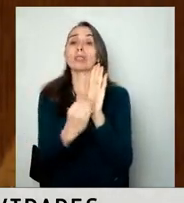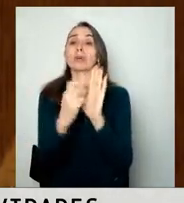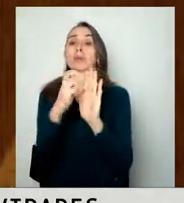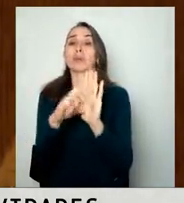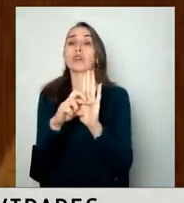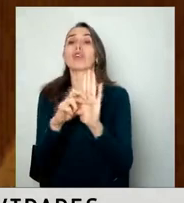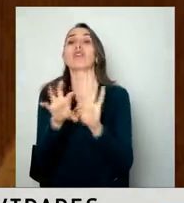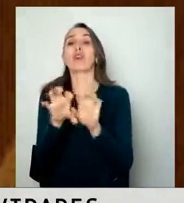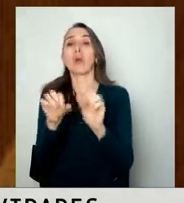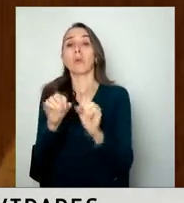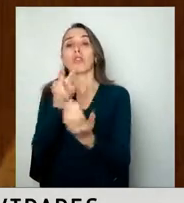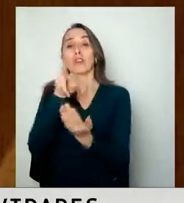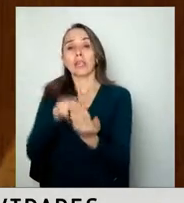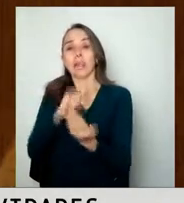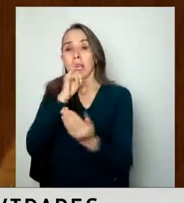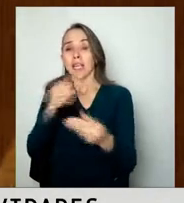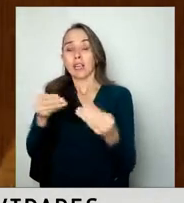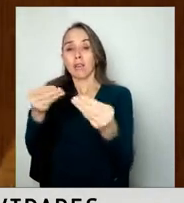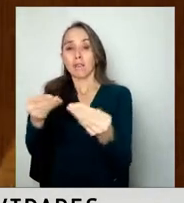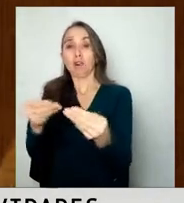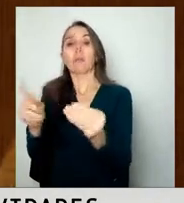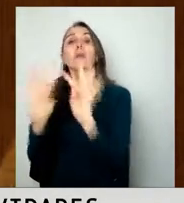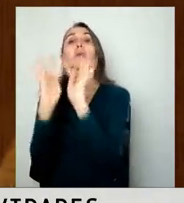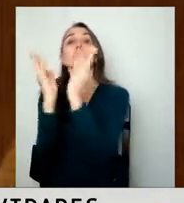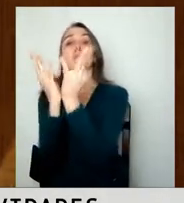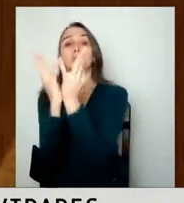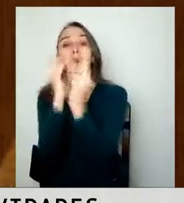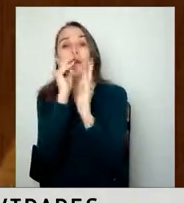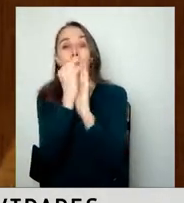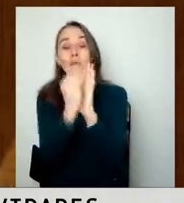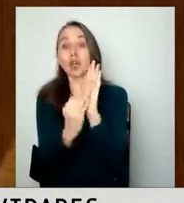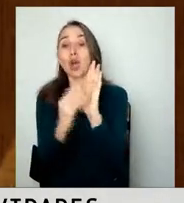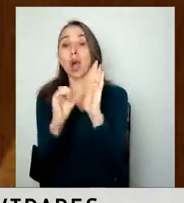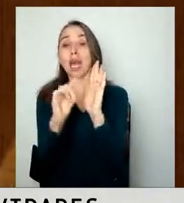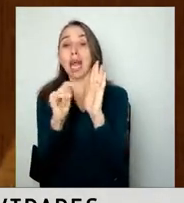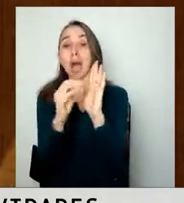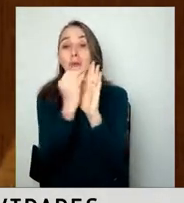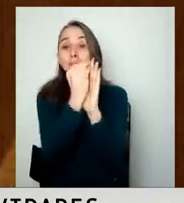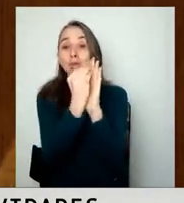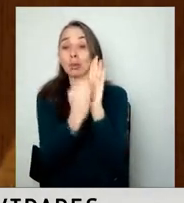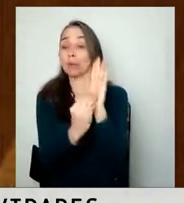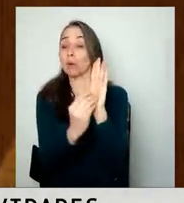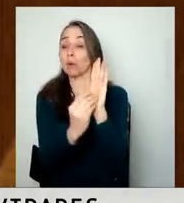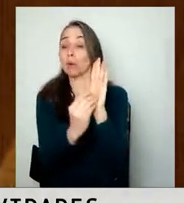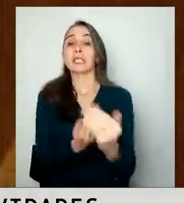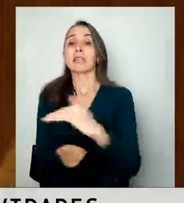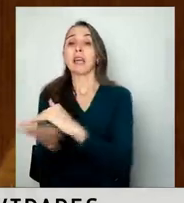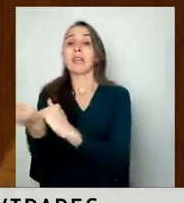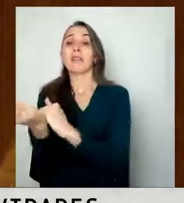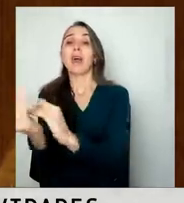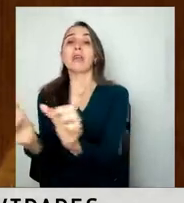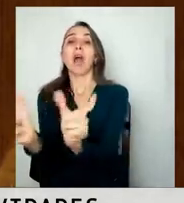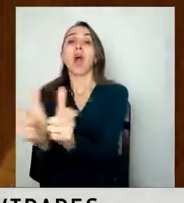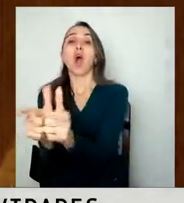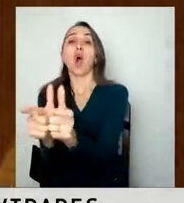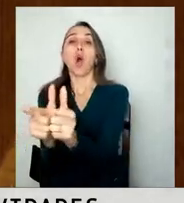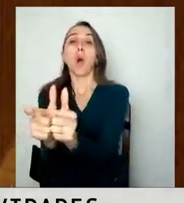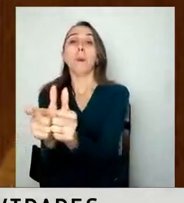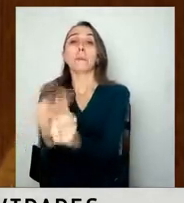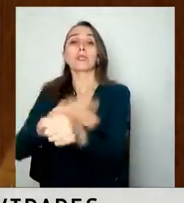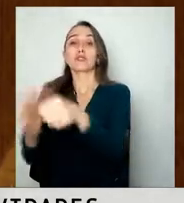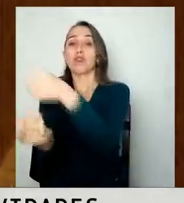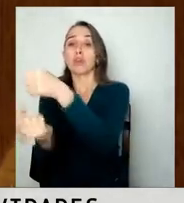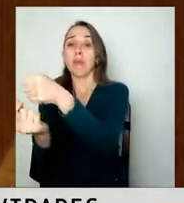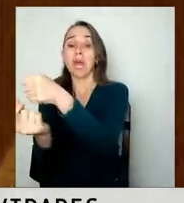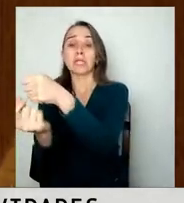mismo ella determinó que sus capítulos no deben ser conocidos por la comisión de Hacienda por